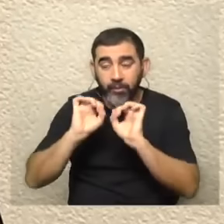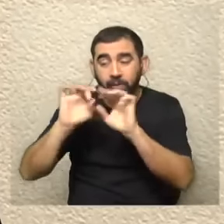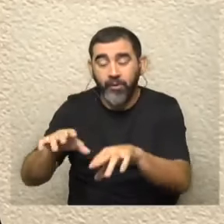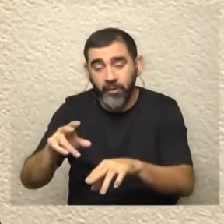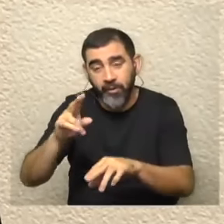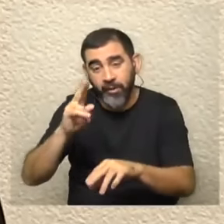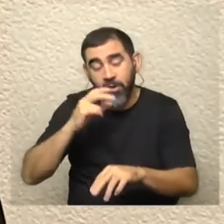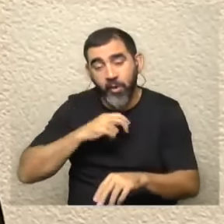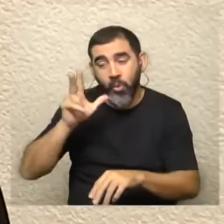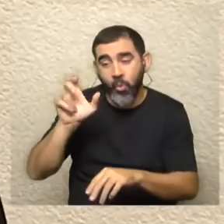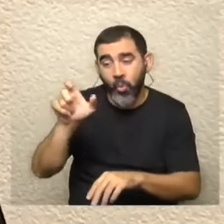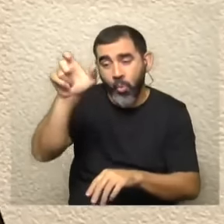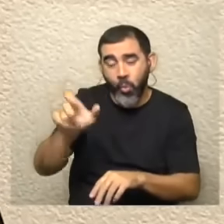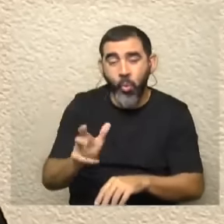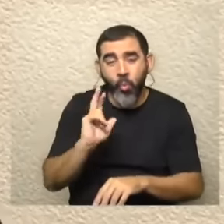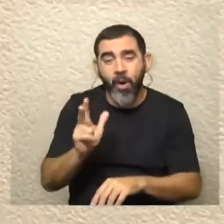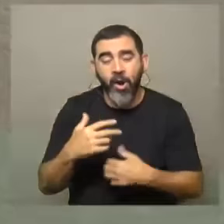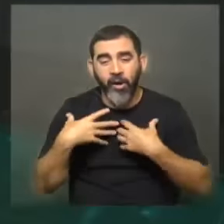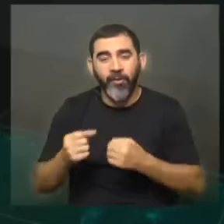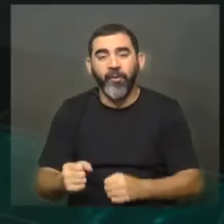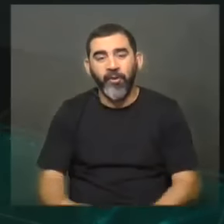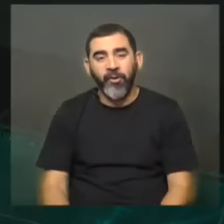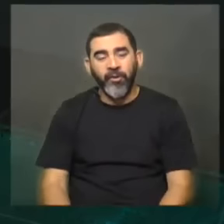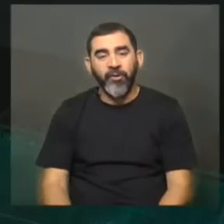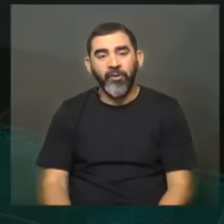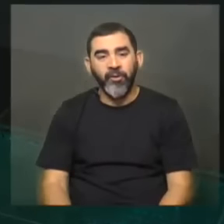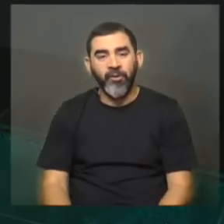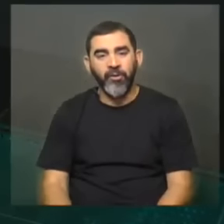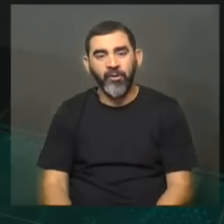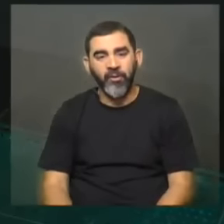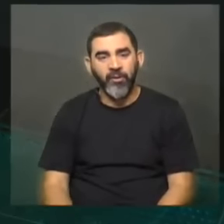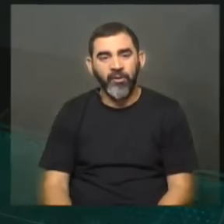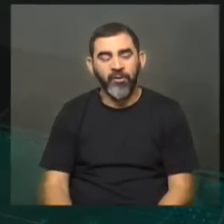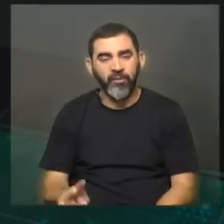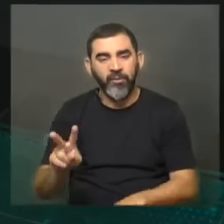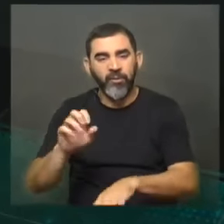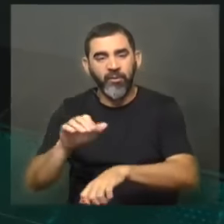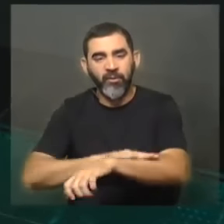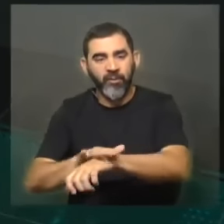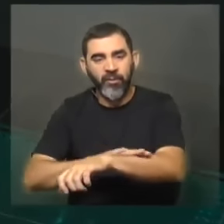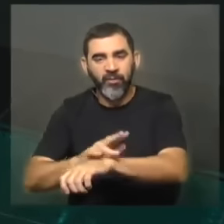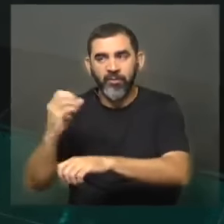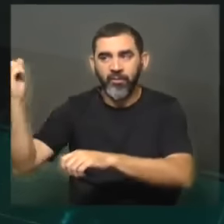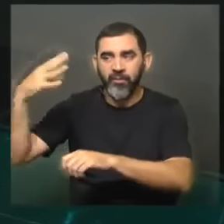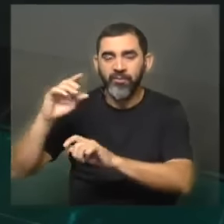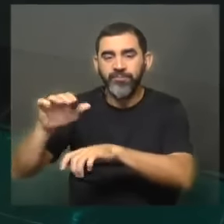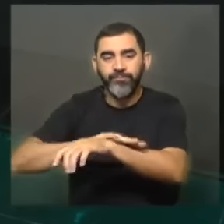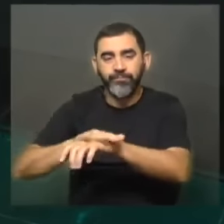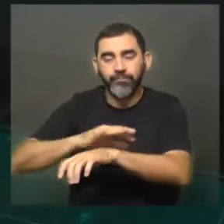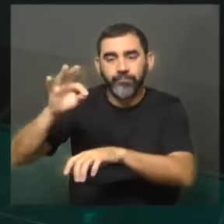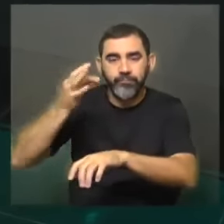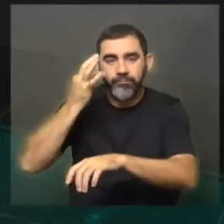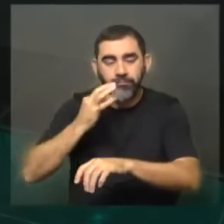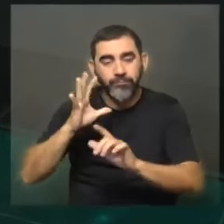eh incidencias en la salud bueno mucho protector solar y también repelente ustedes saben que los